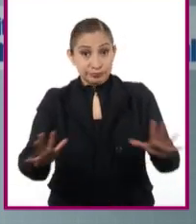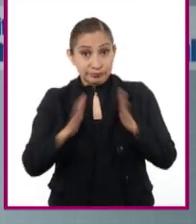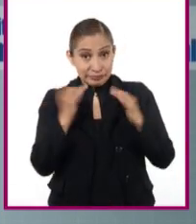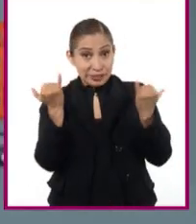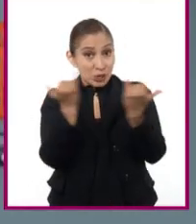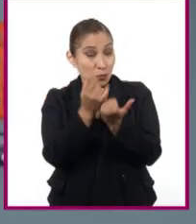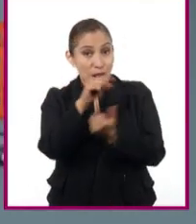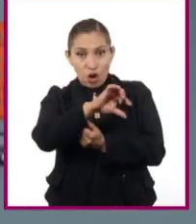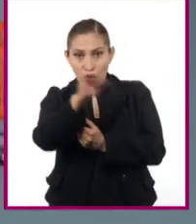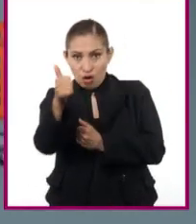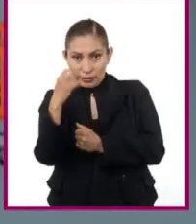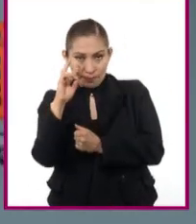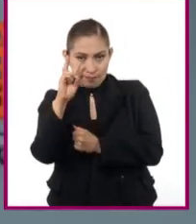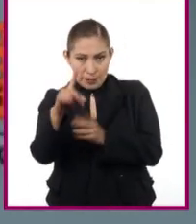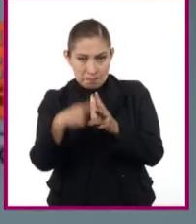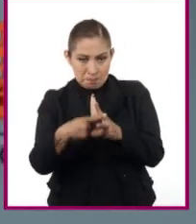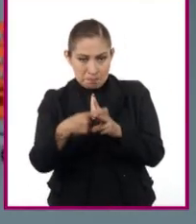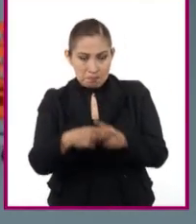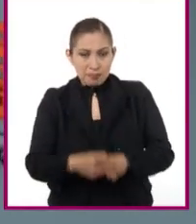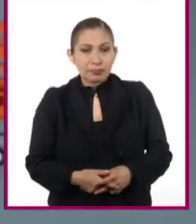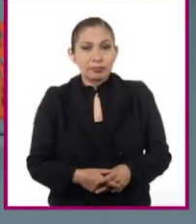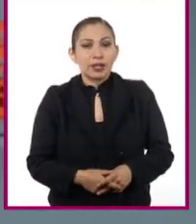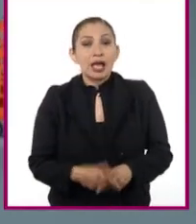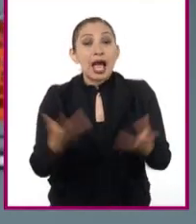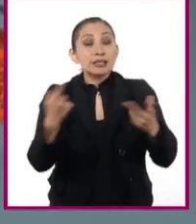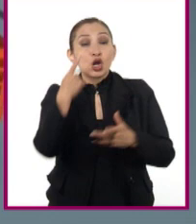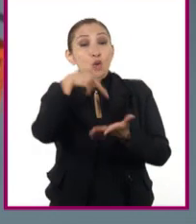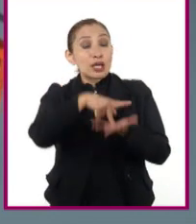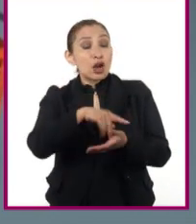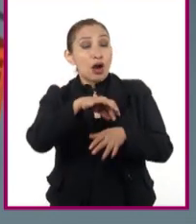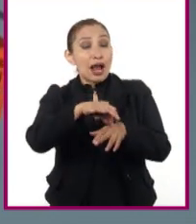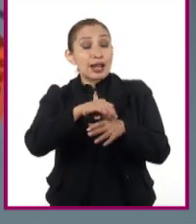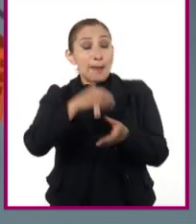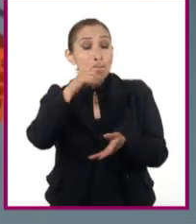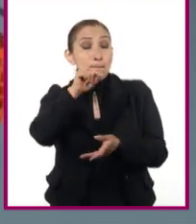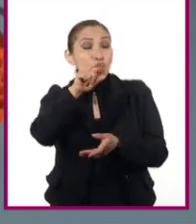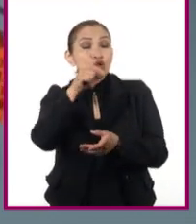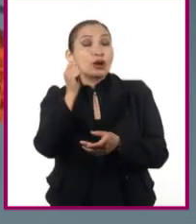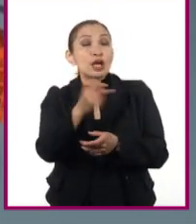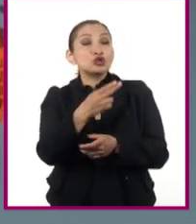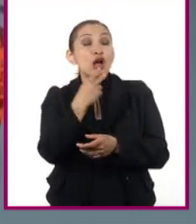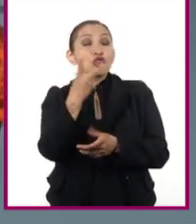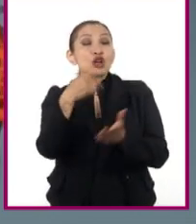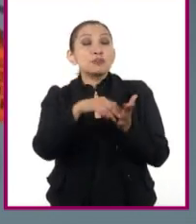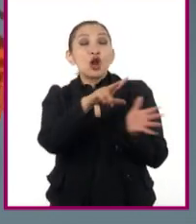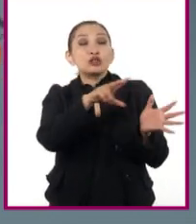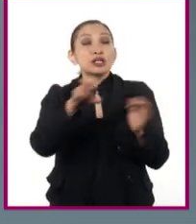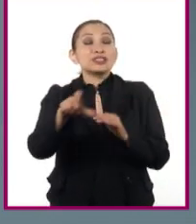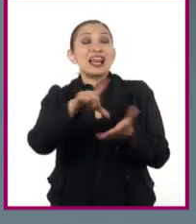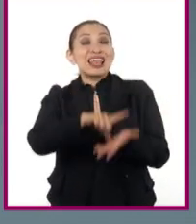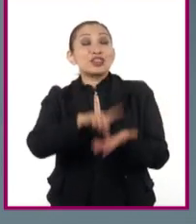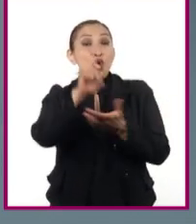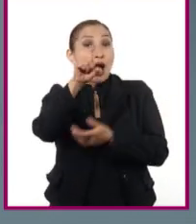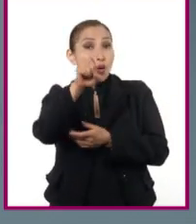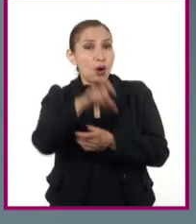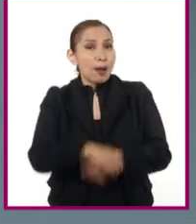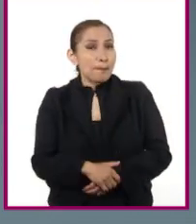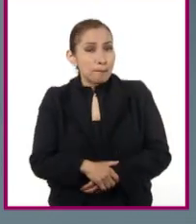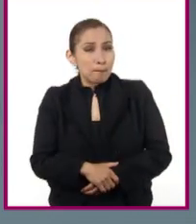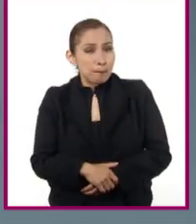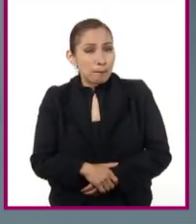Sorprendente, al igual que las siguientes estimaciones. Producir un kilo de carne de pollo implica usar 2.800 litros de